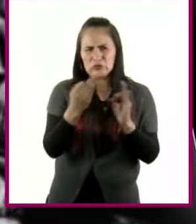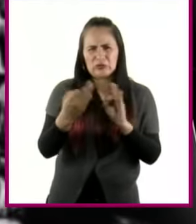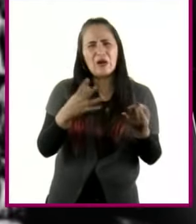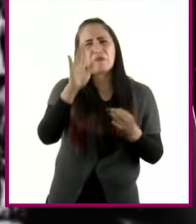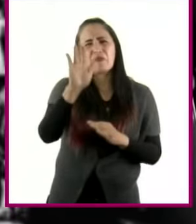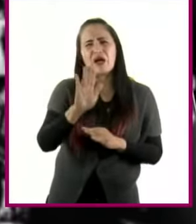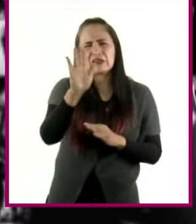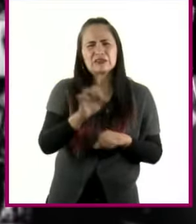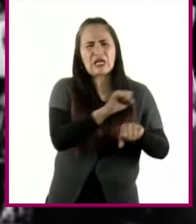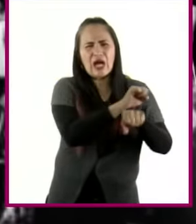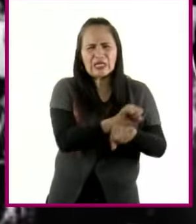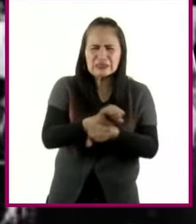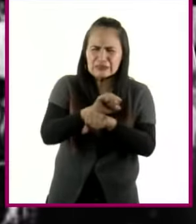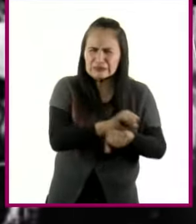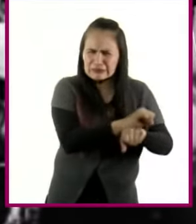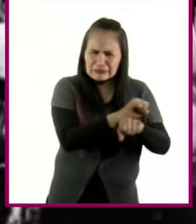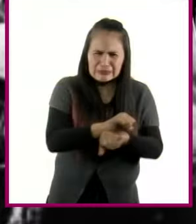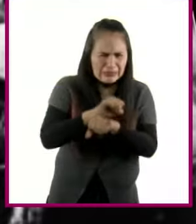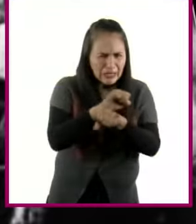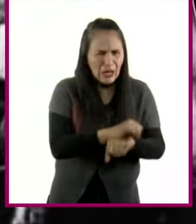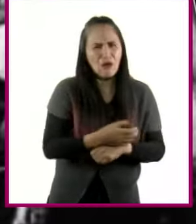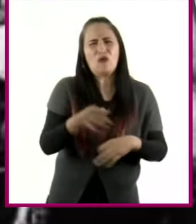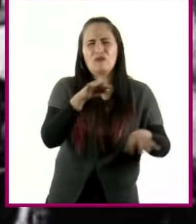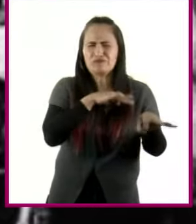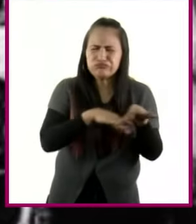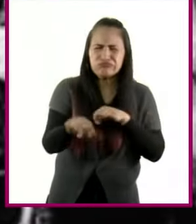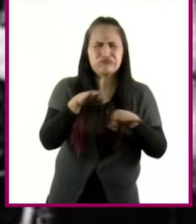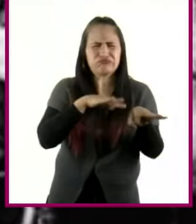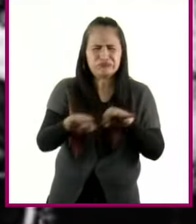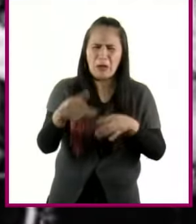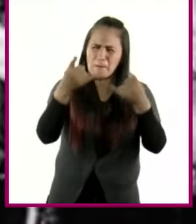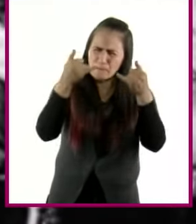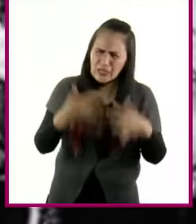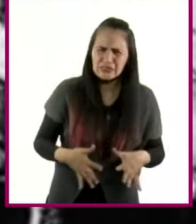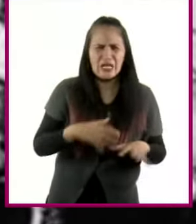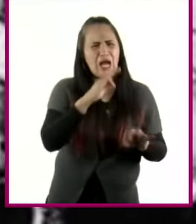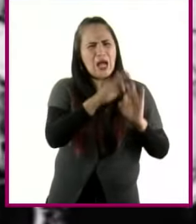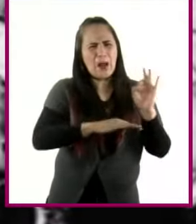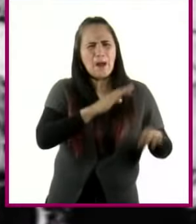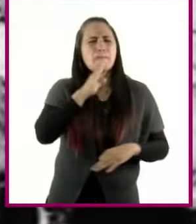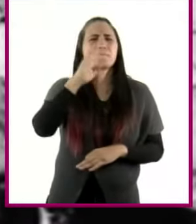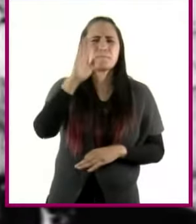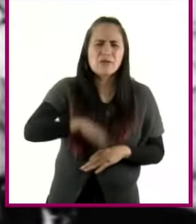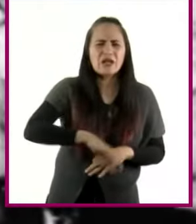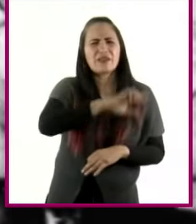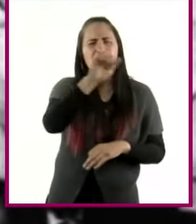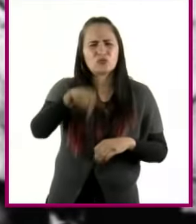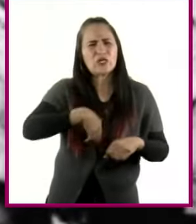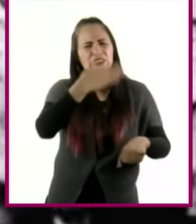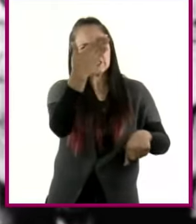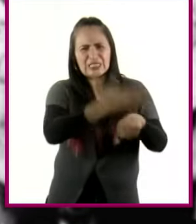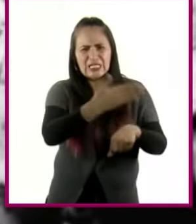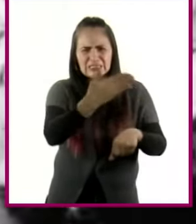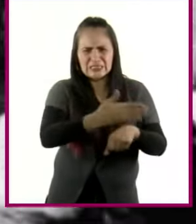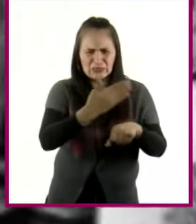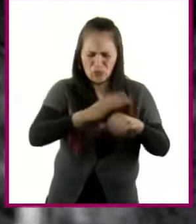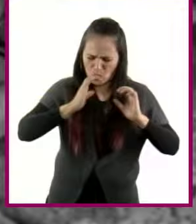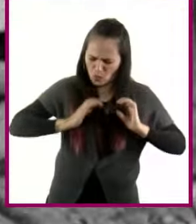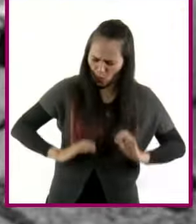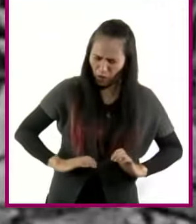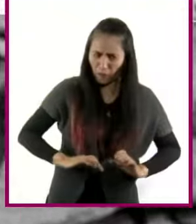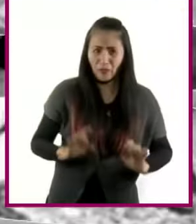esclavitud, condiciones infrahumanas de trabajo, malos tratos y castigos corporales a los que eran sometidos